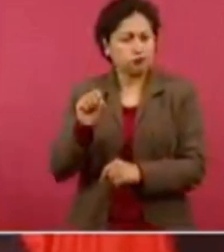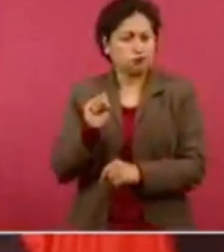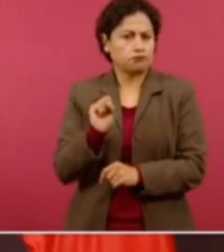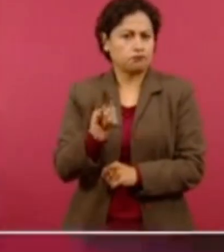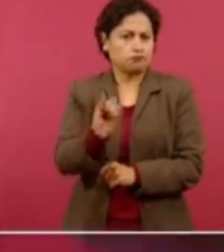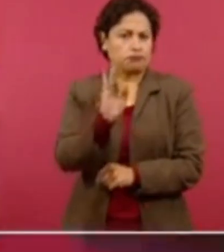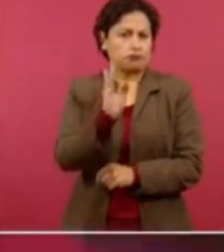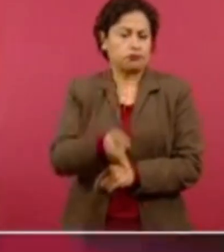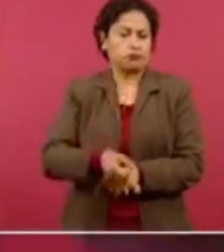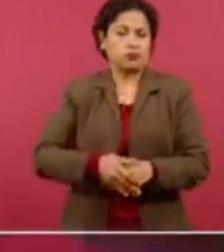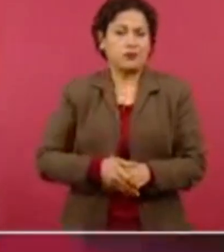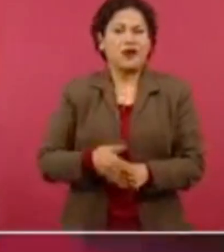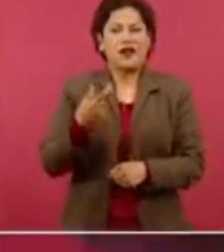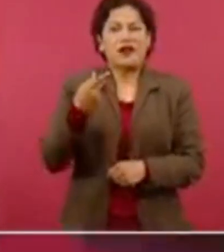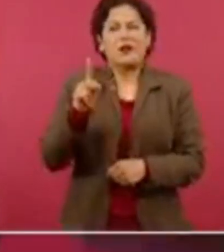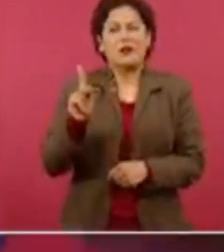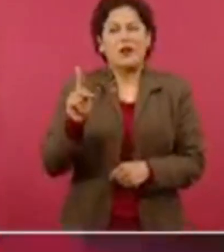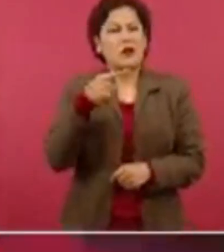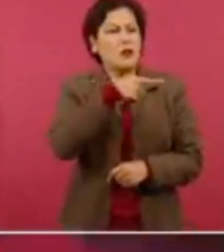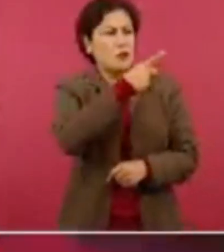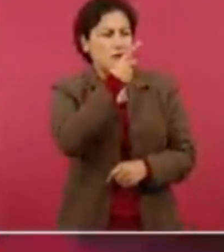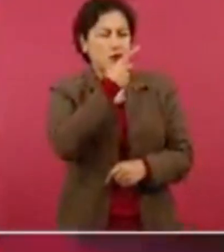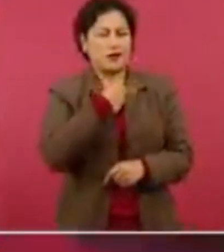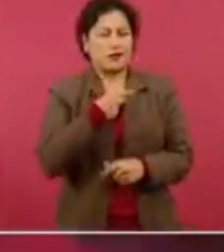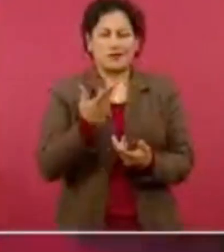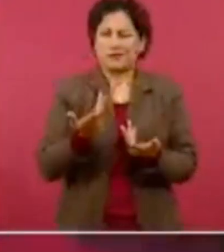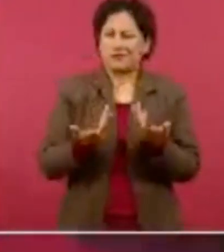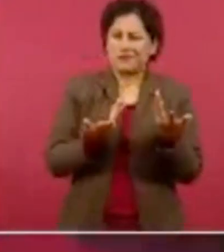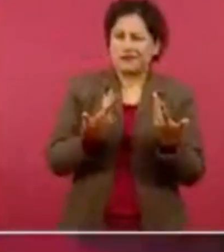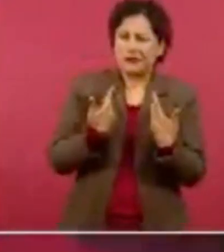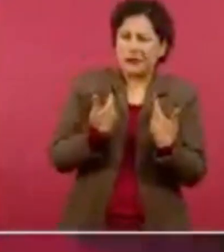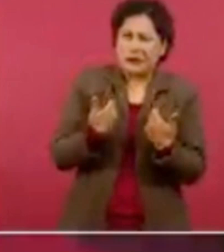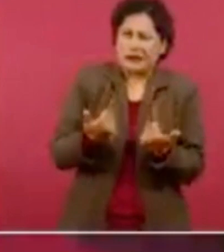pero que no entendía bien. Entonces, como ya le expliqué